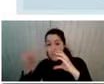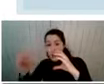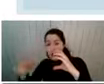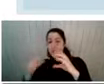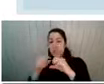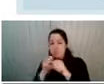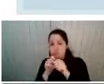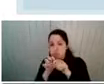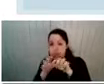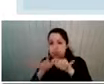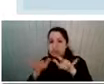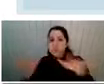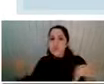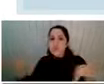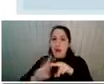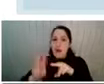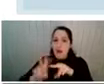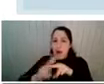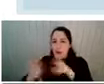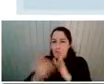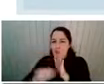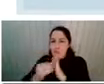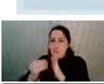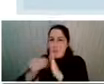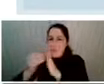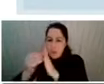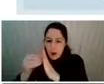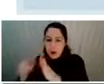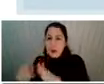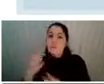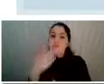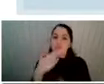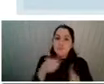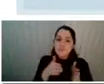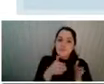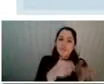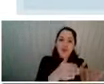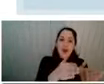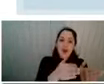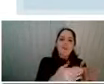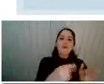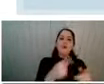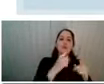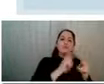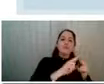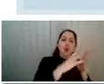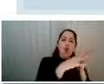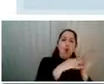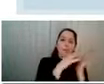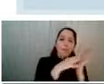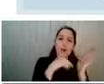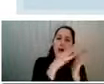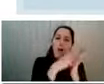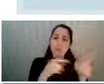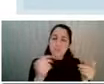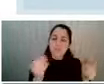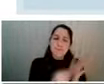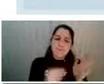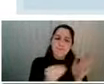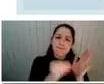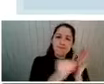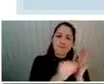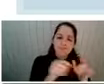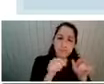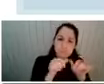este virus, y por otro lado, se replica, se empieza a hacer muchas copias de esta información. Se vuelve a formar